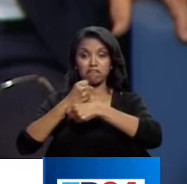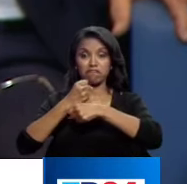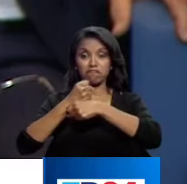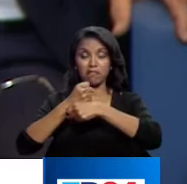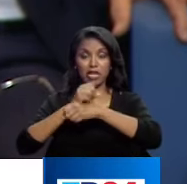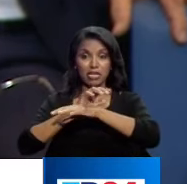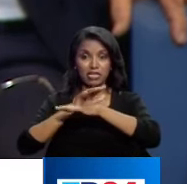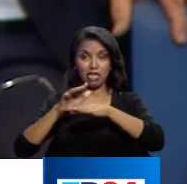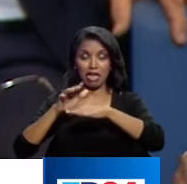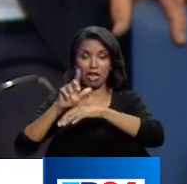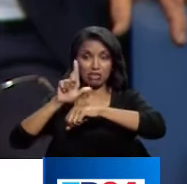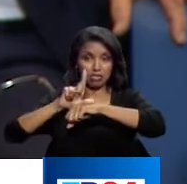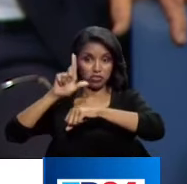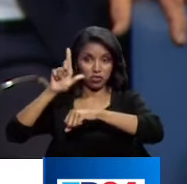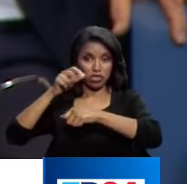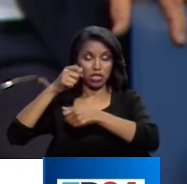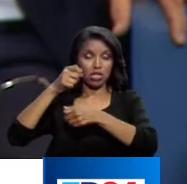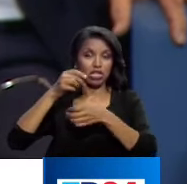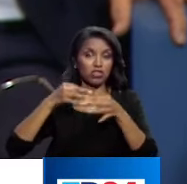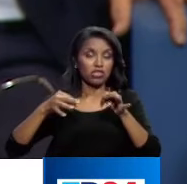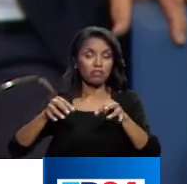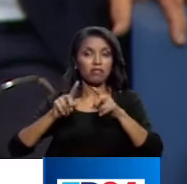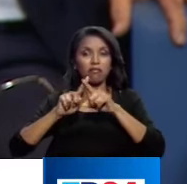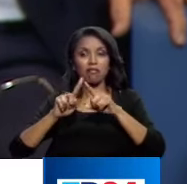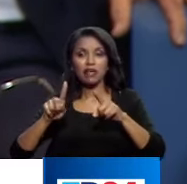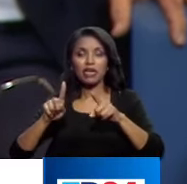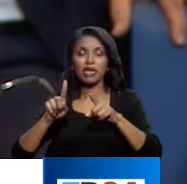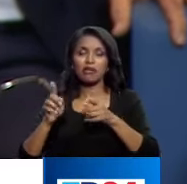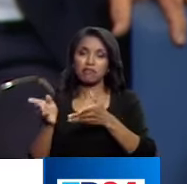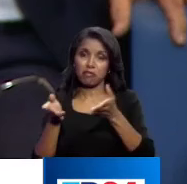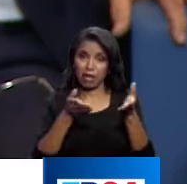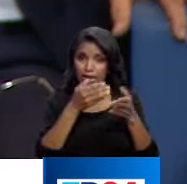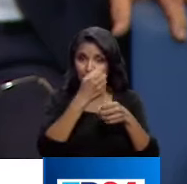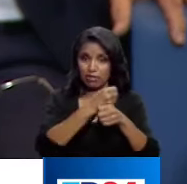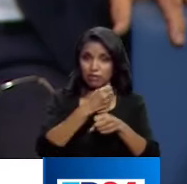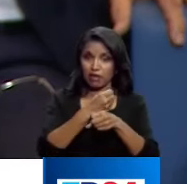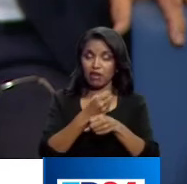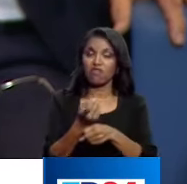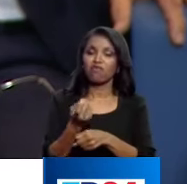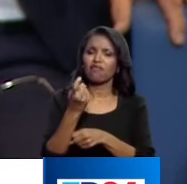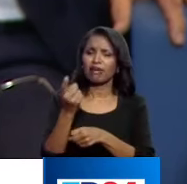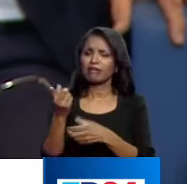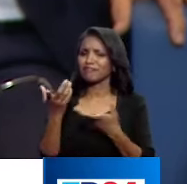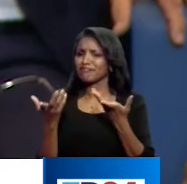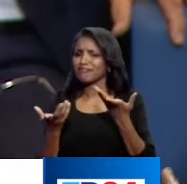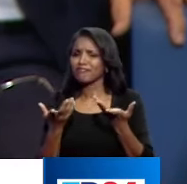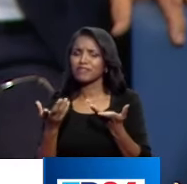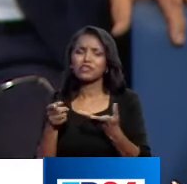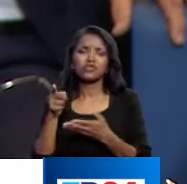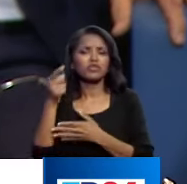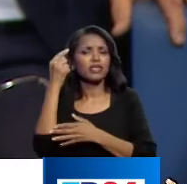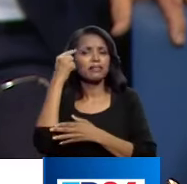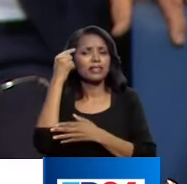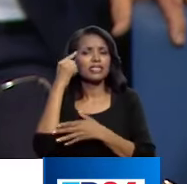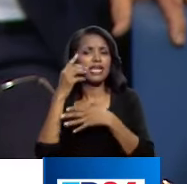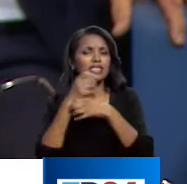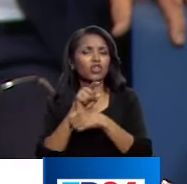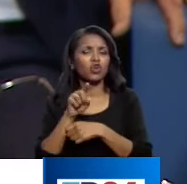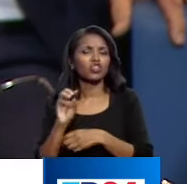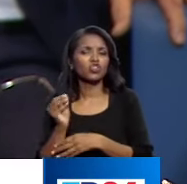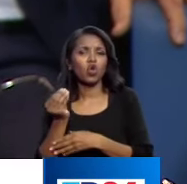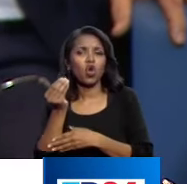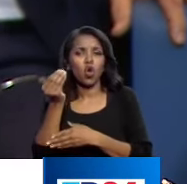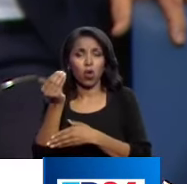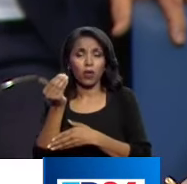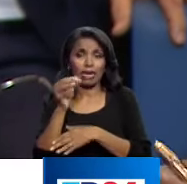de turismo no cuentan con las competencias suficientes que el mercado laboral actual demanda. ¿Qué propuestas plantea su gobierno